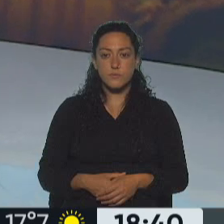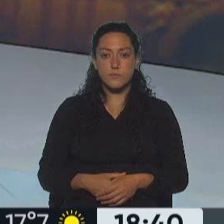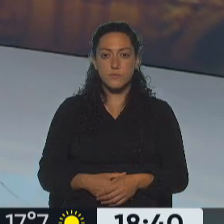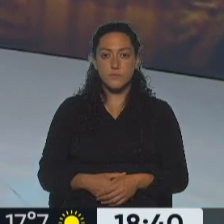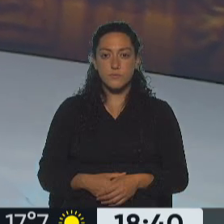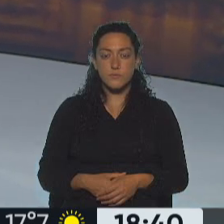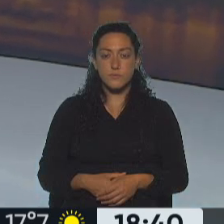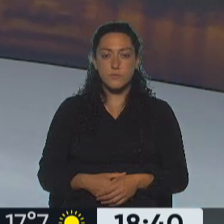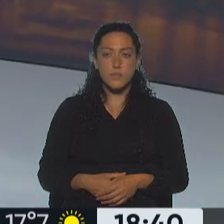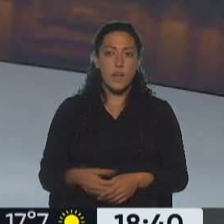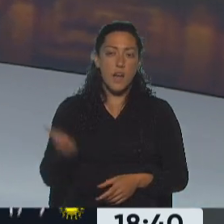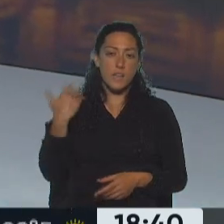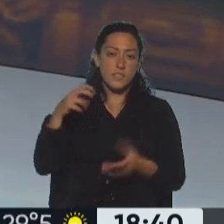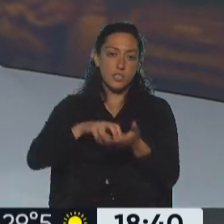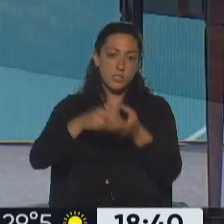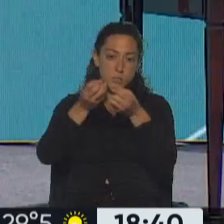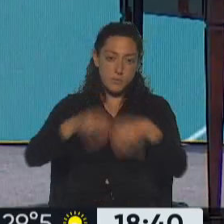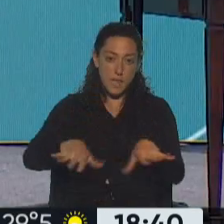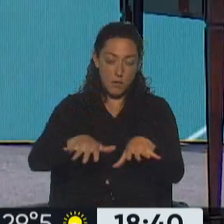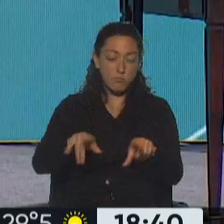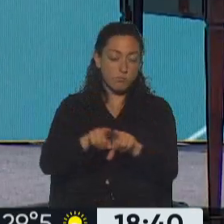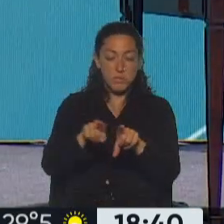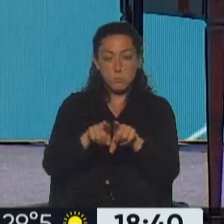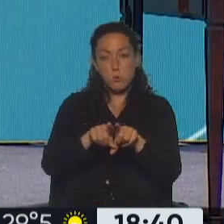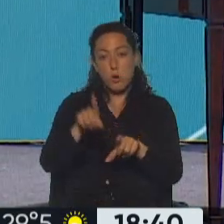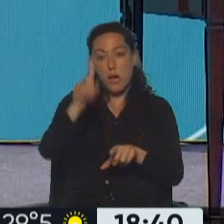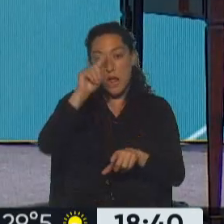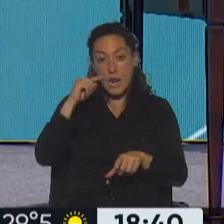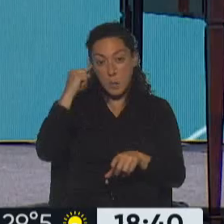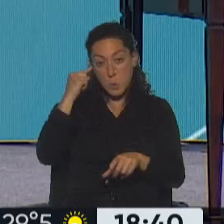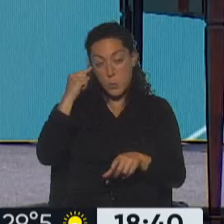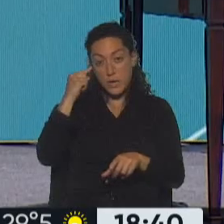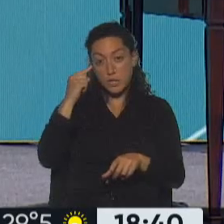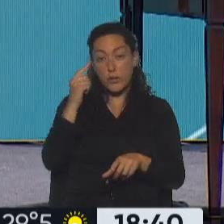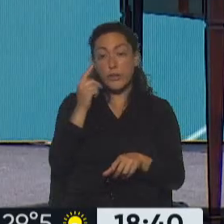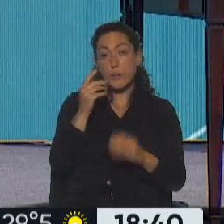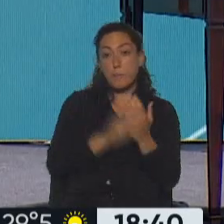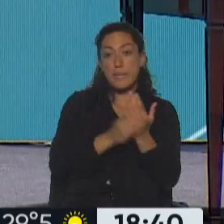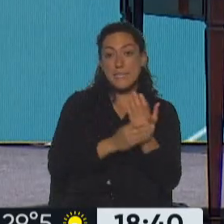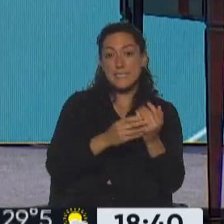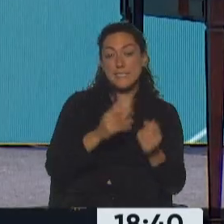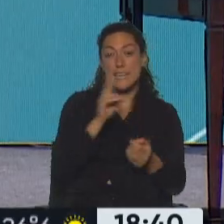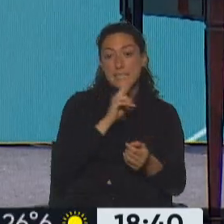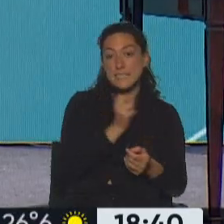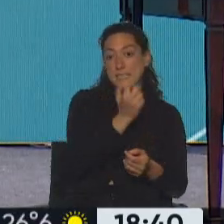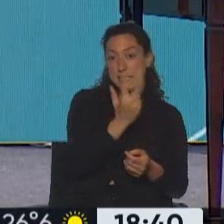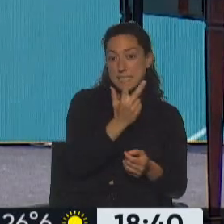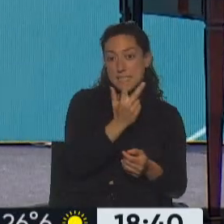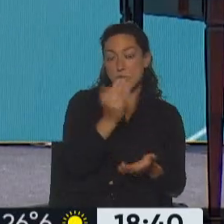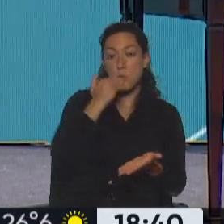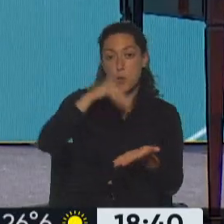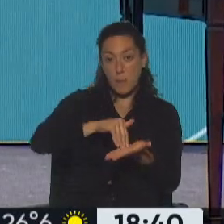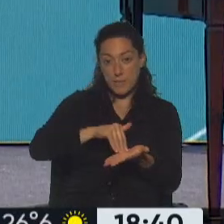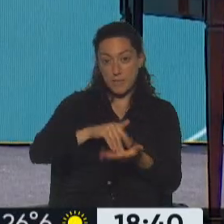Lo anunciado en la apertura del noticiero, el presidente de la Nación, Alberto Fernández, tomó juramento a las nuevas ministras. Fue